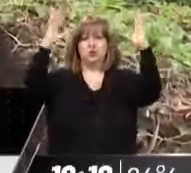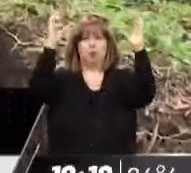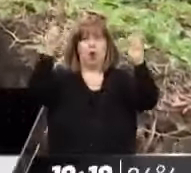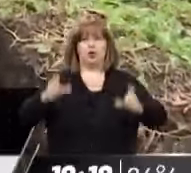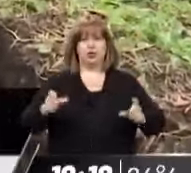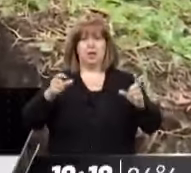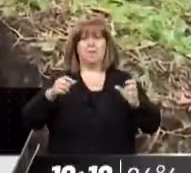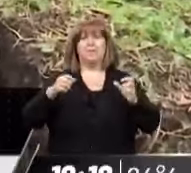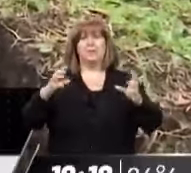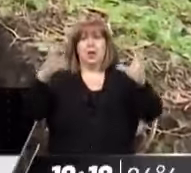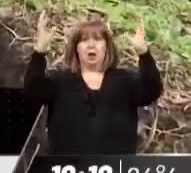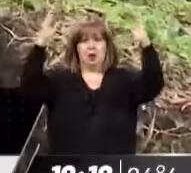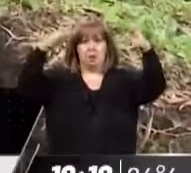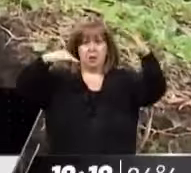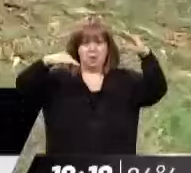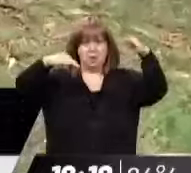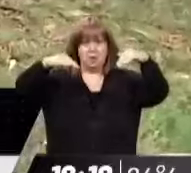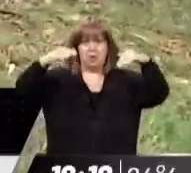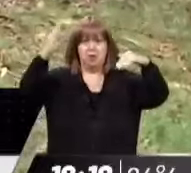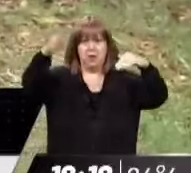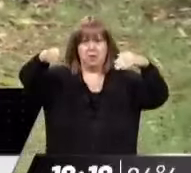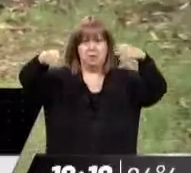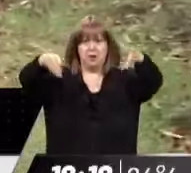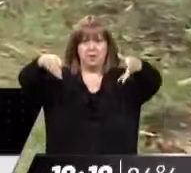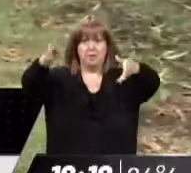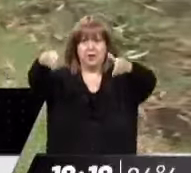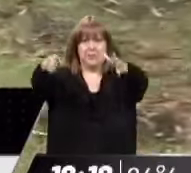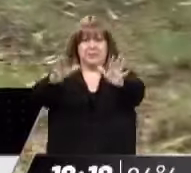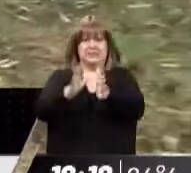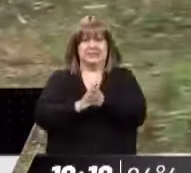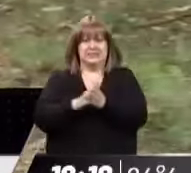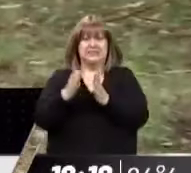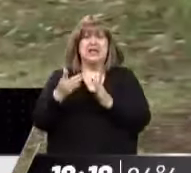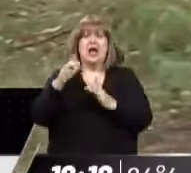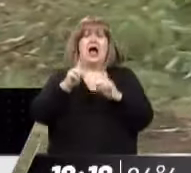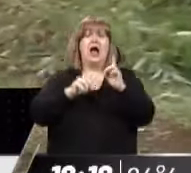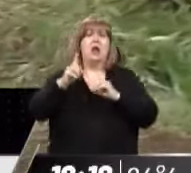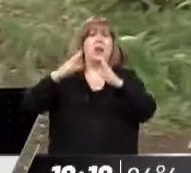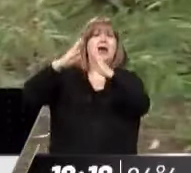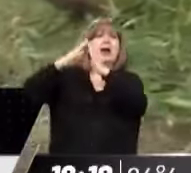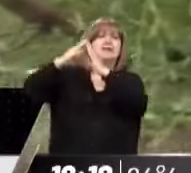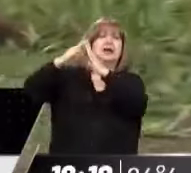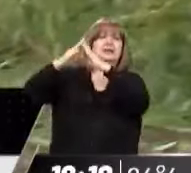caídas que hay. Y bueno, sobre todo en muchas casas, voladuras parciales de techo y filtraciones.